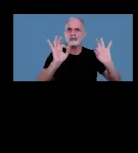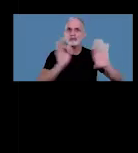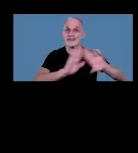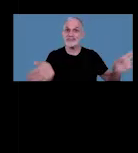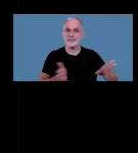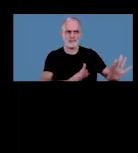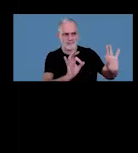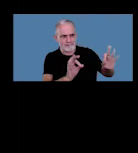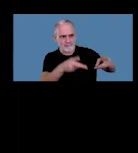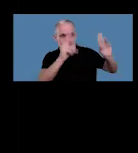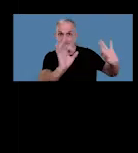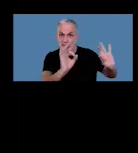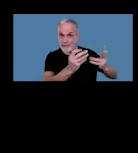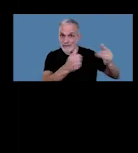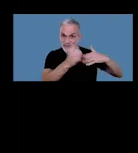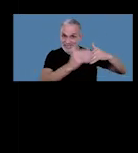de obra.